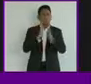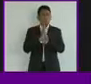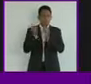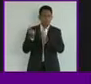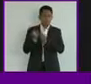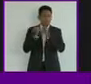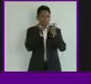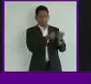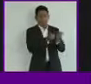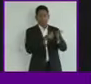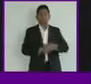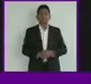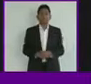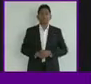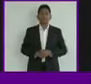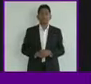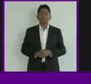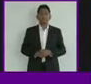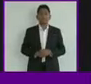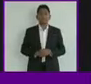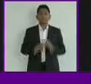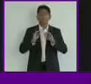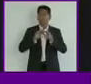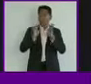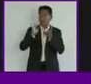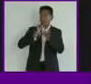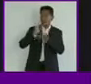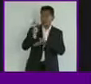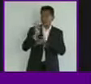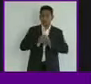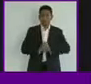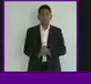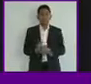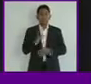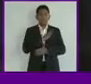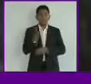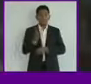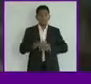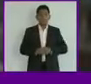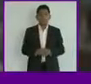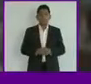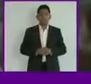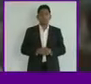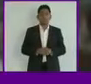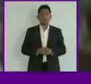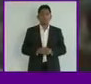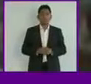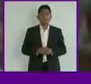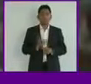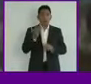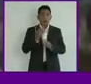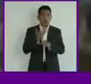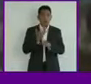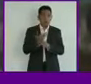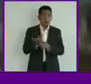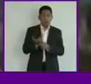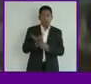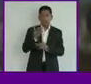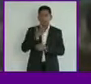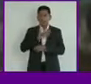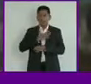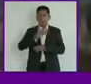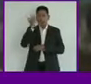si eres tan amable. Claro, muchas gracias. Bueno, a consideración propia, creo que